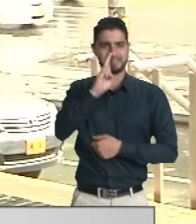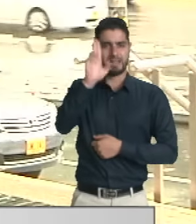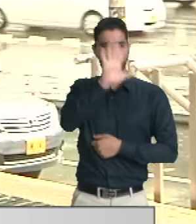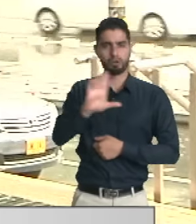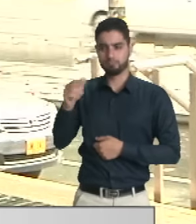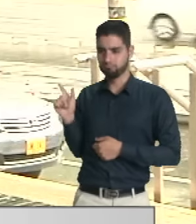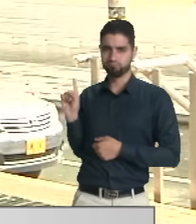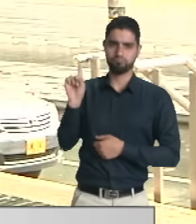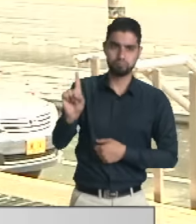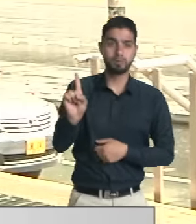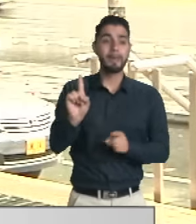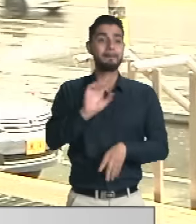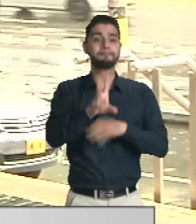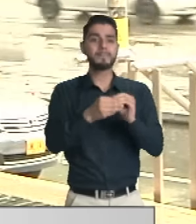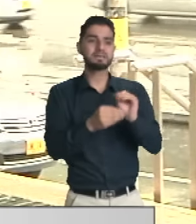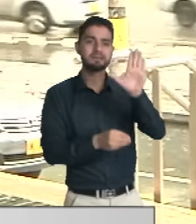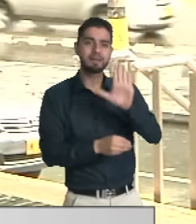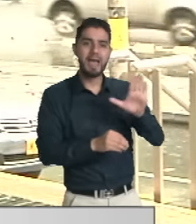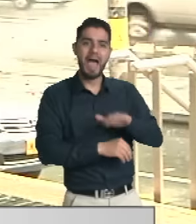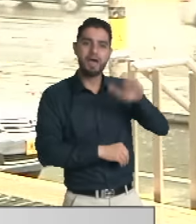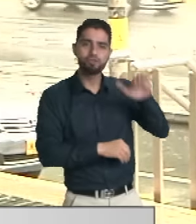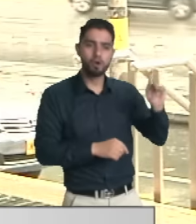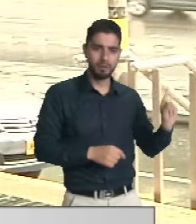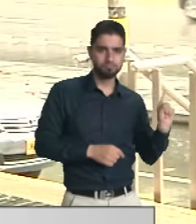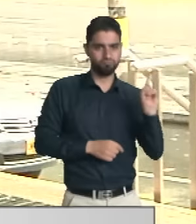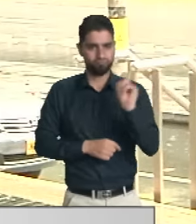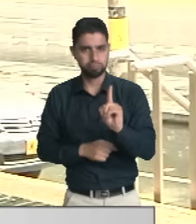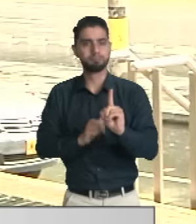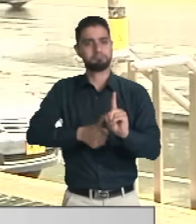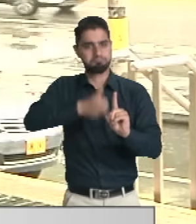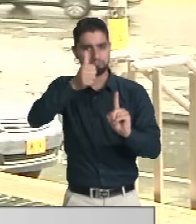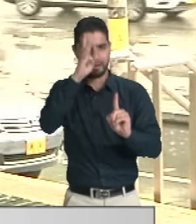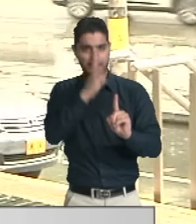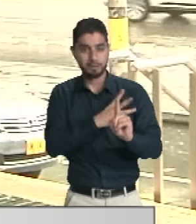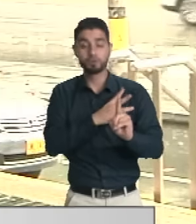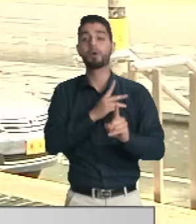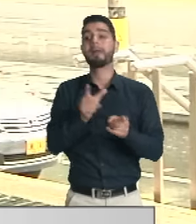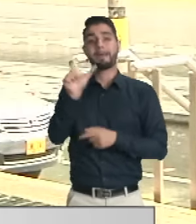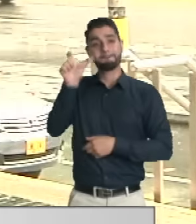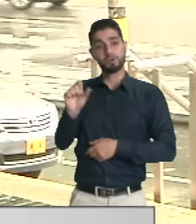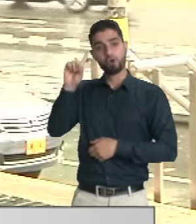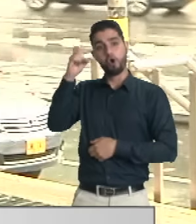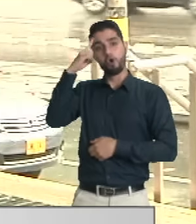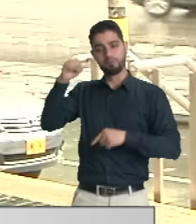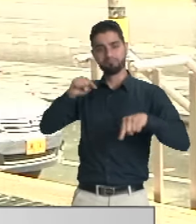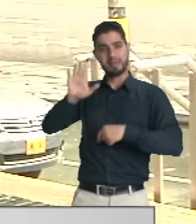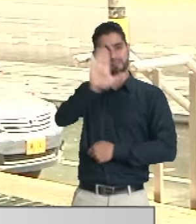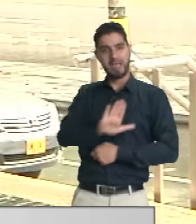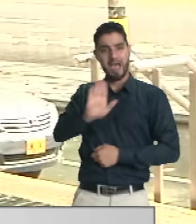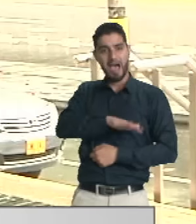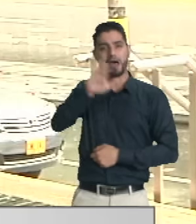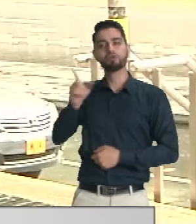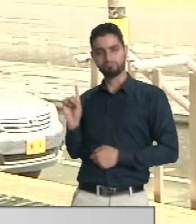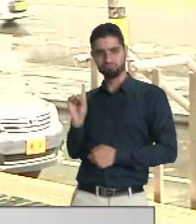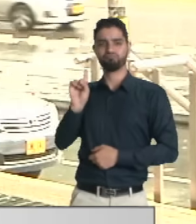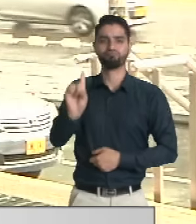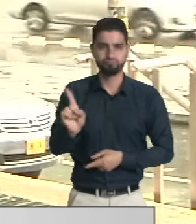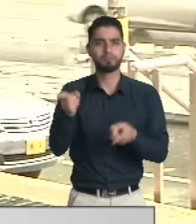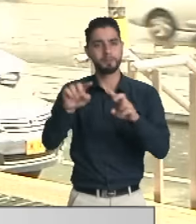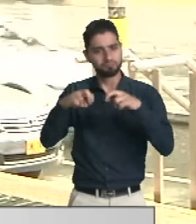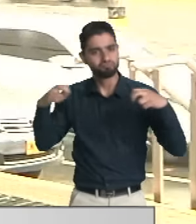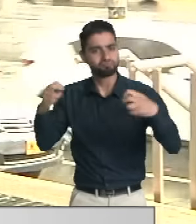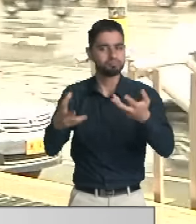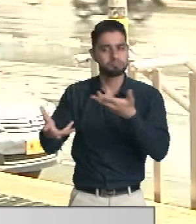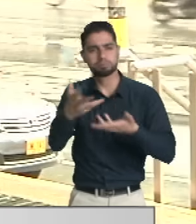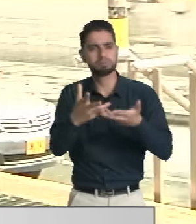de los comandantes del departamento de Antioquia. El gobernador también se va a desplazar hacia la zona. Lo que ocurrió, según la